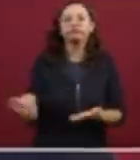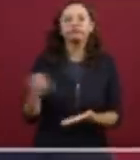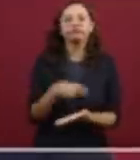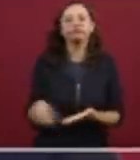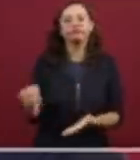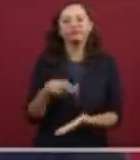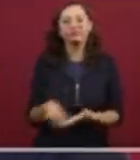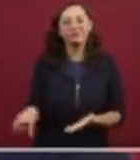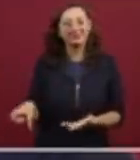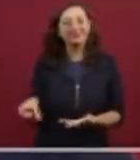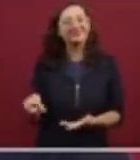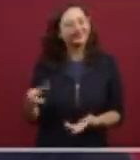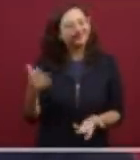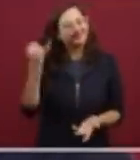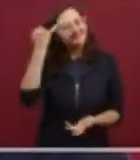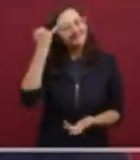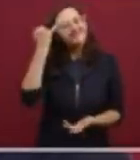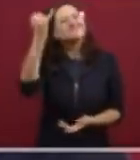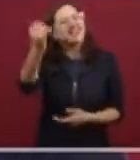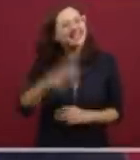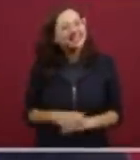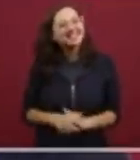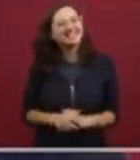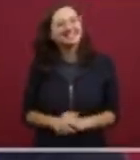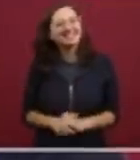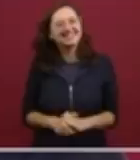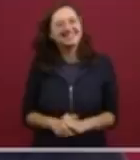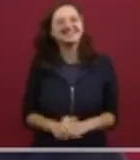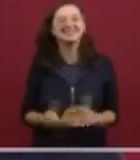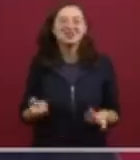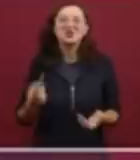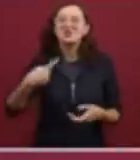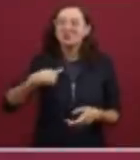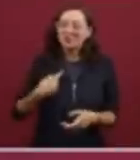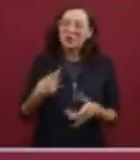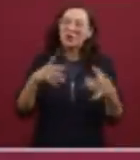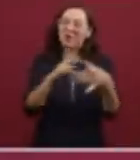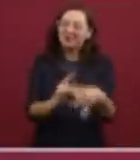esto lo puntualizo porque